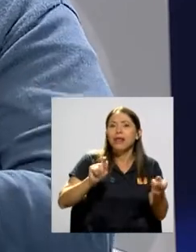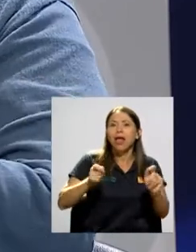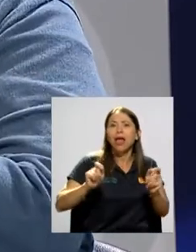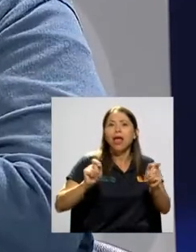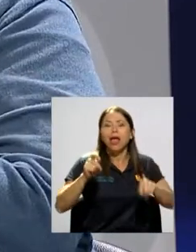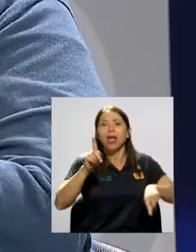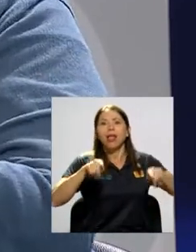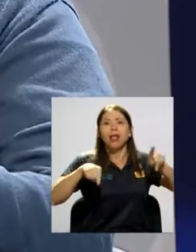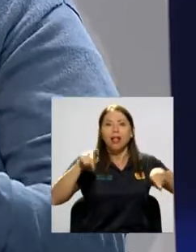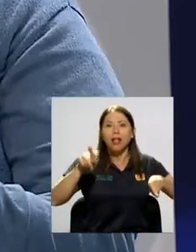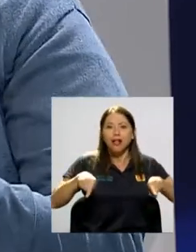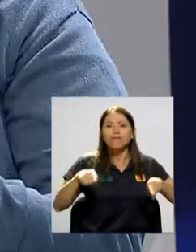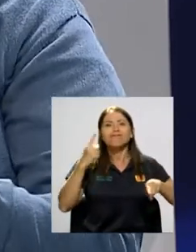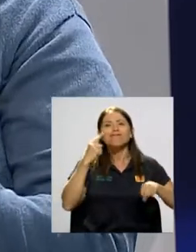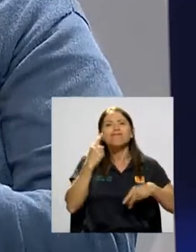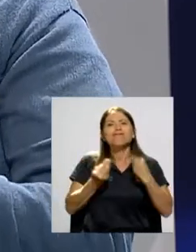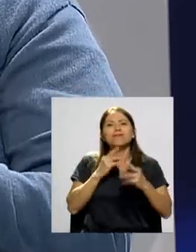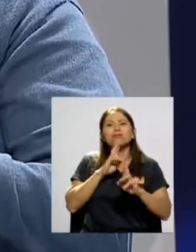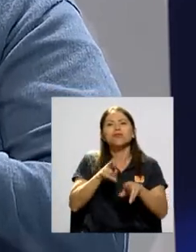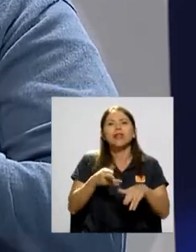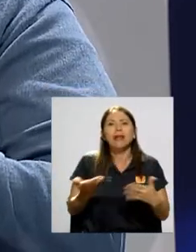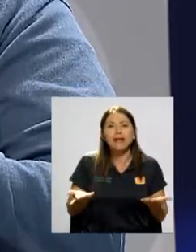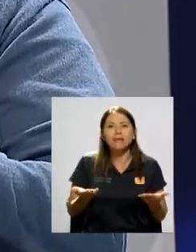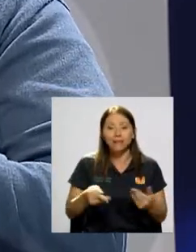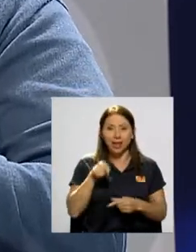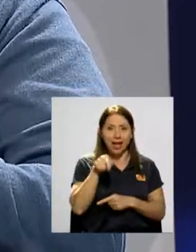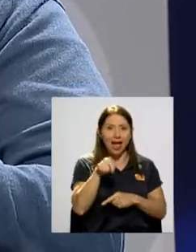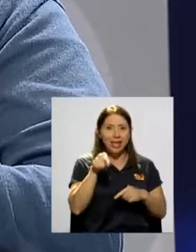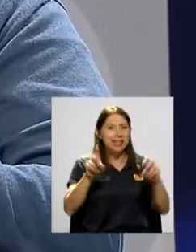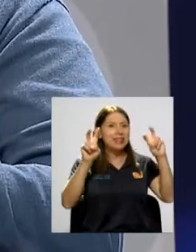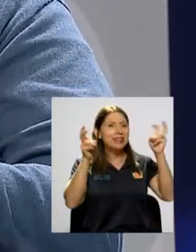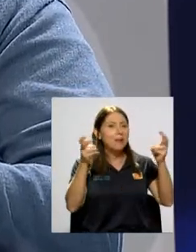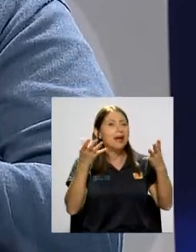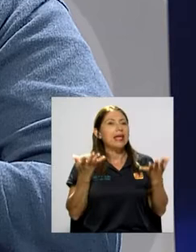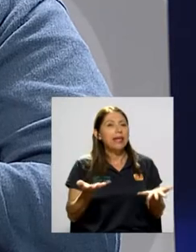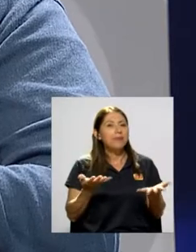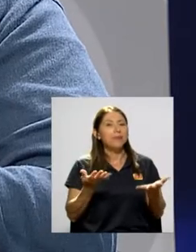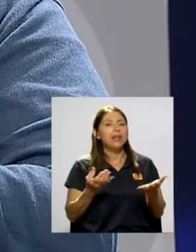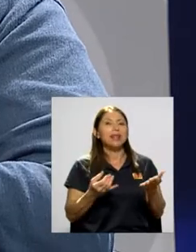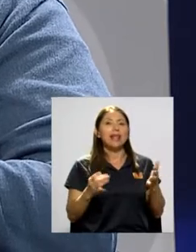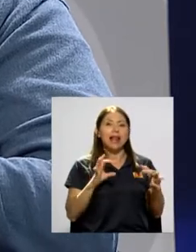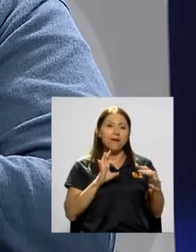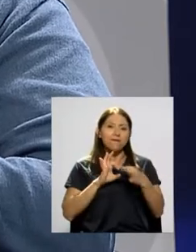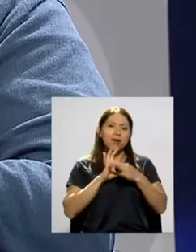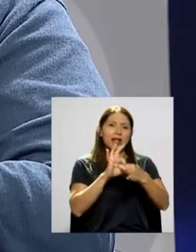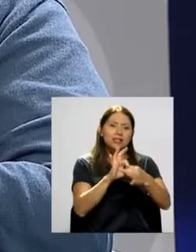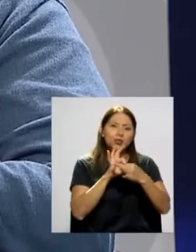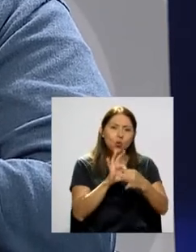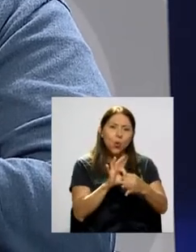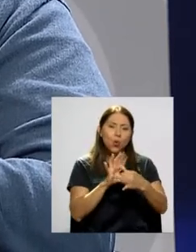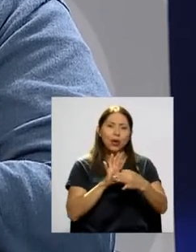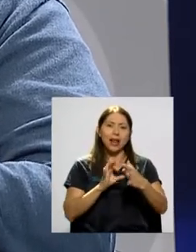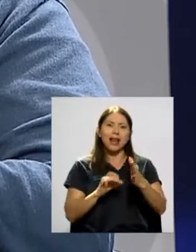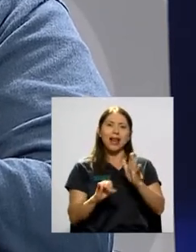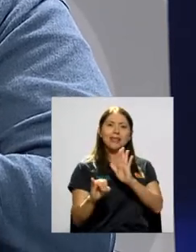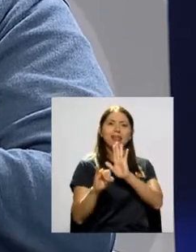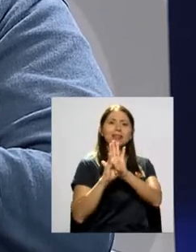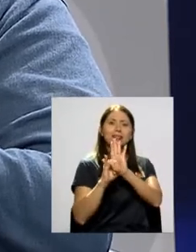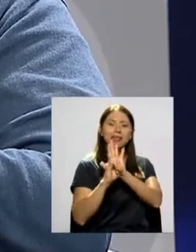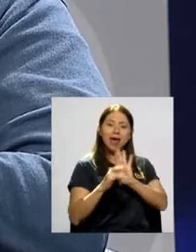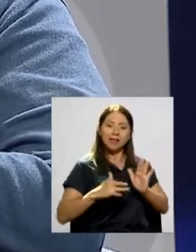vincula el tema de, bueno, la relación, la identidad, la lealtad, la afiliación a los